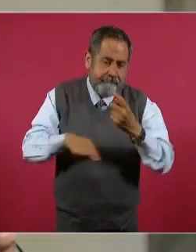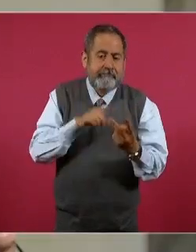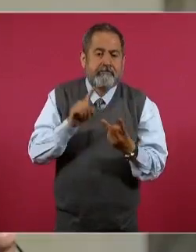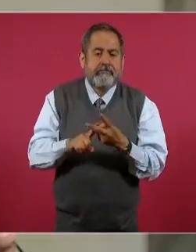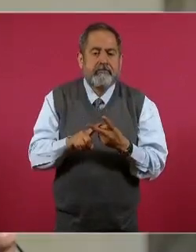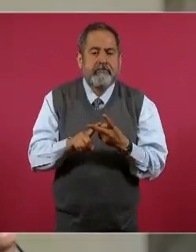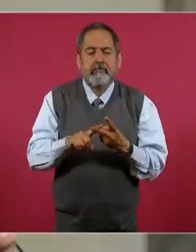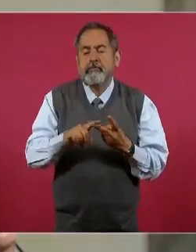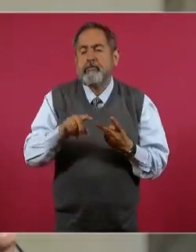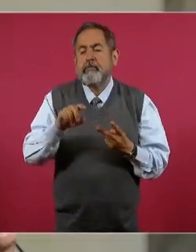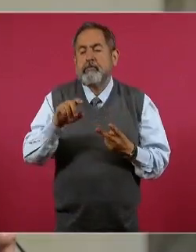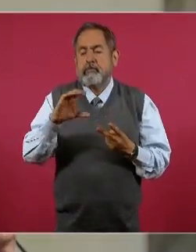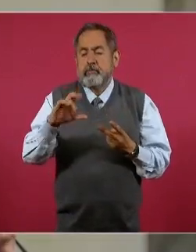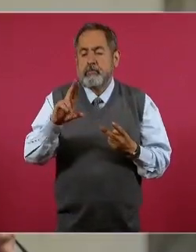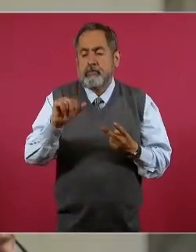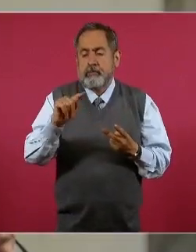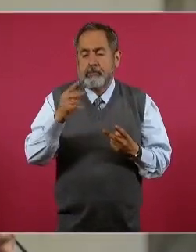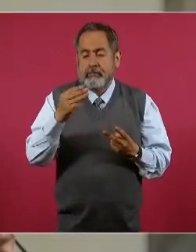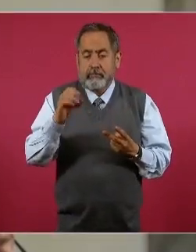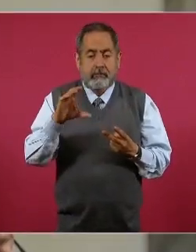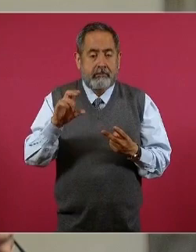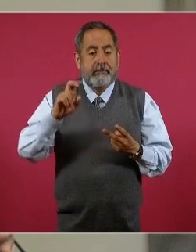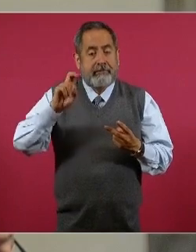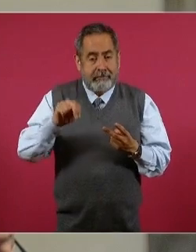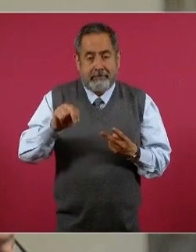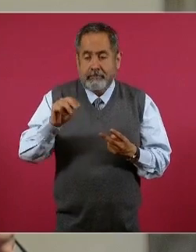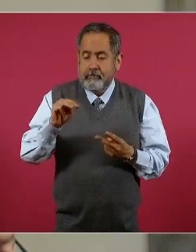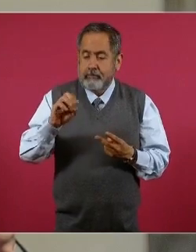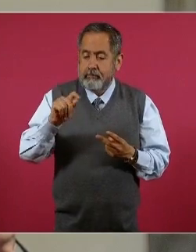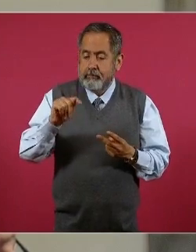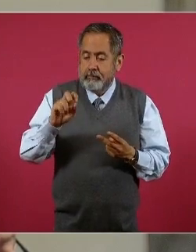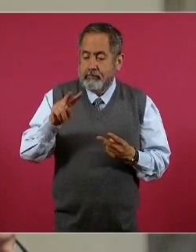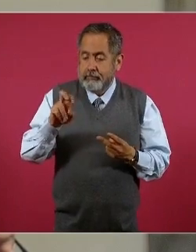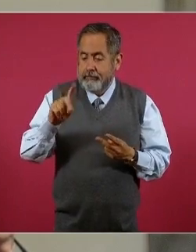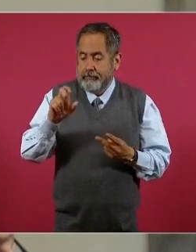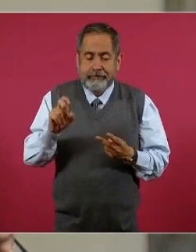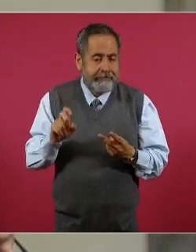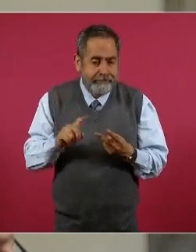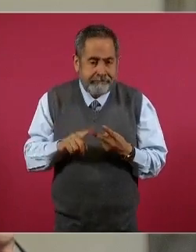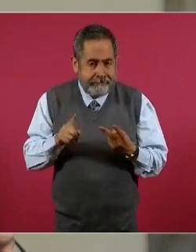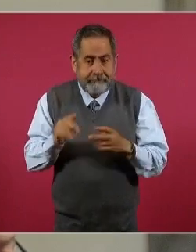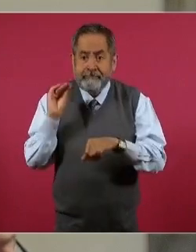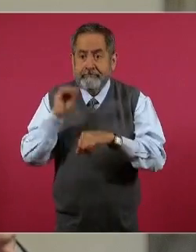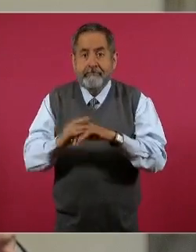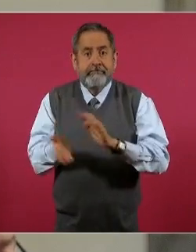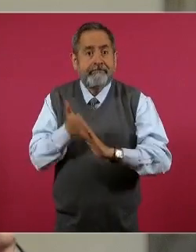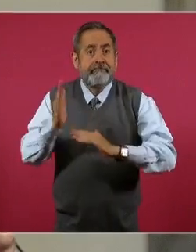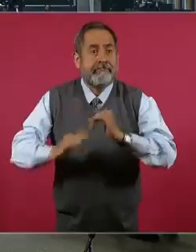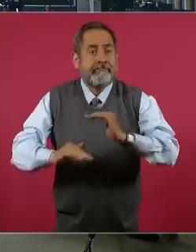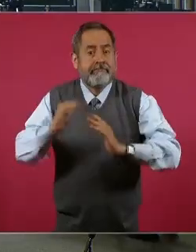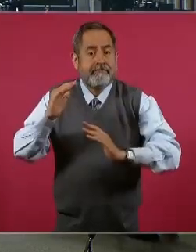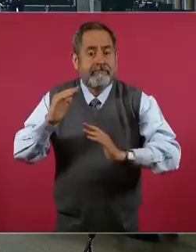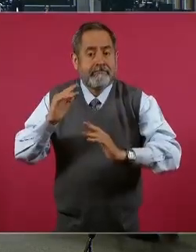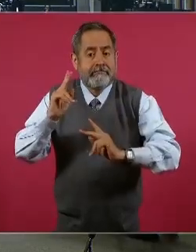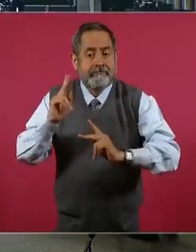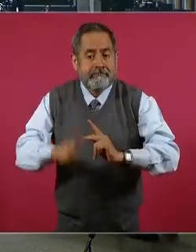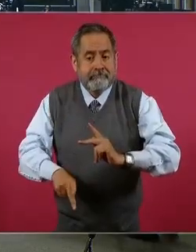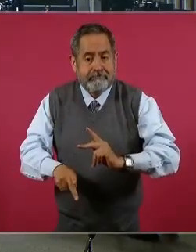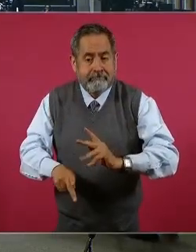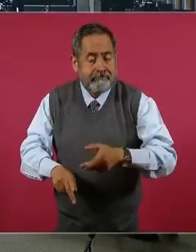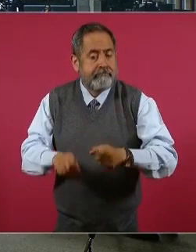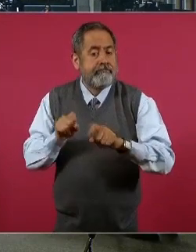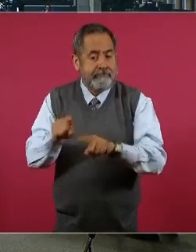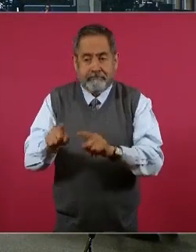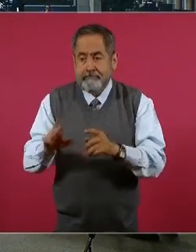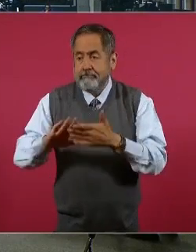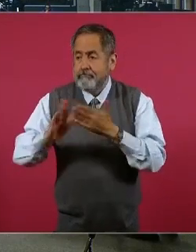de Yutecoso, Cuauhtémoc en Monteverde, también en la Mixteca, donde se quedaron los cimientos que construyeron la propia